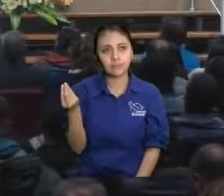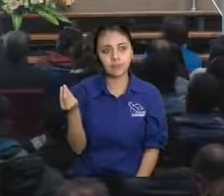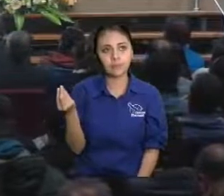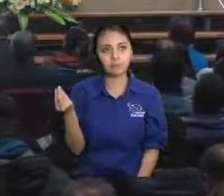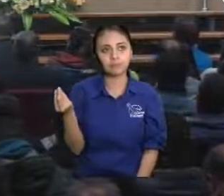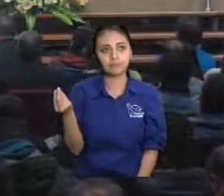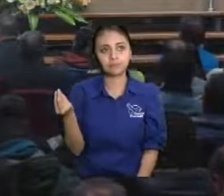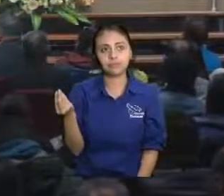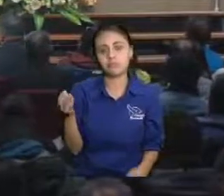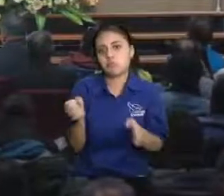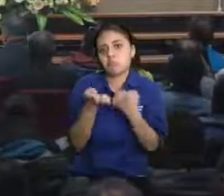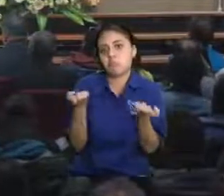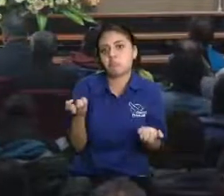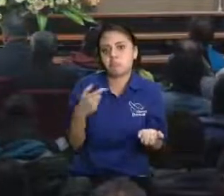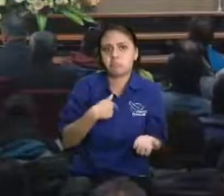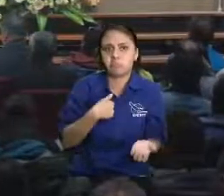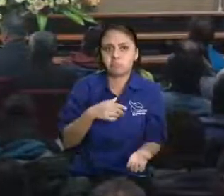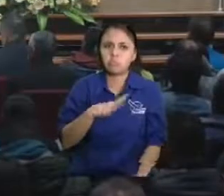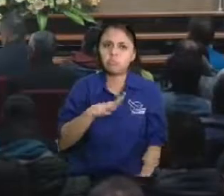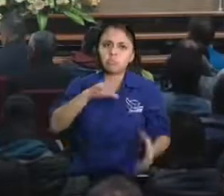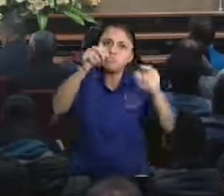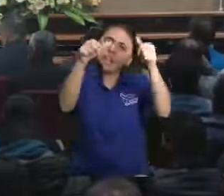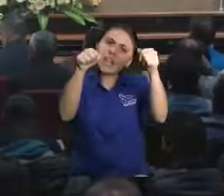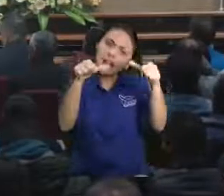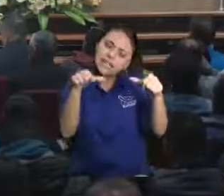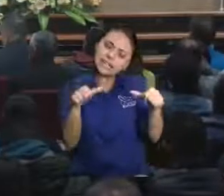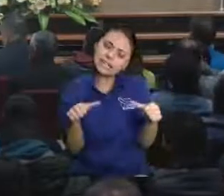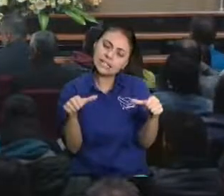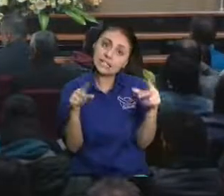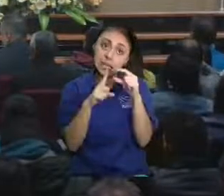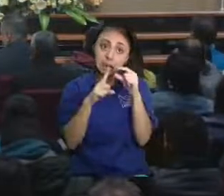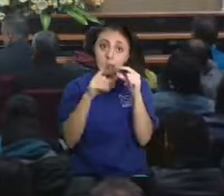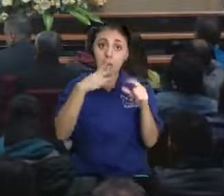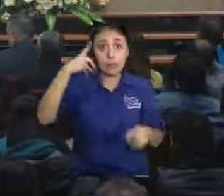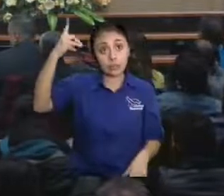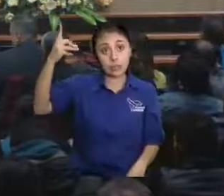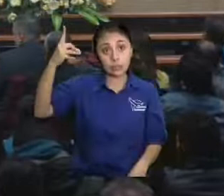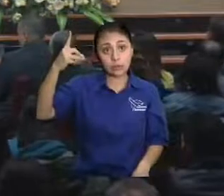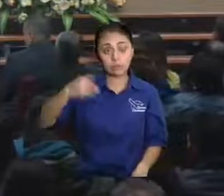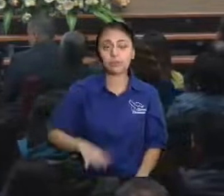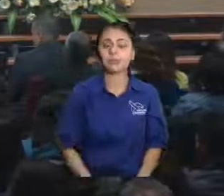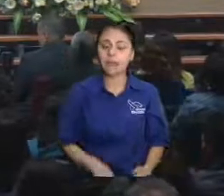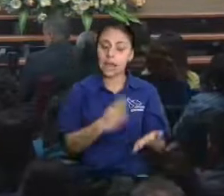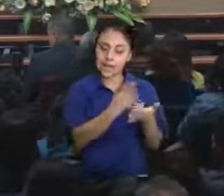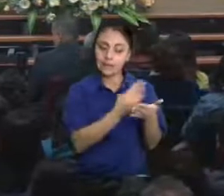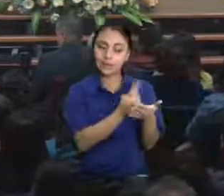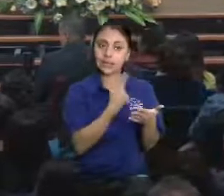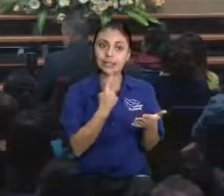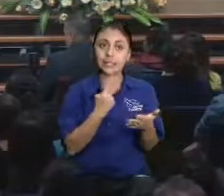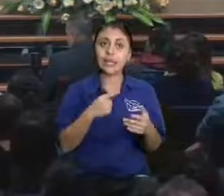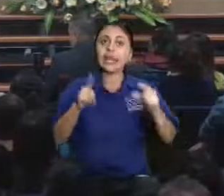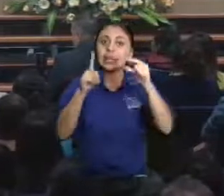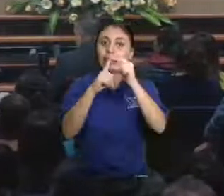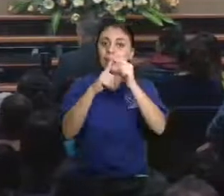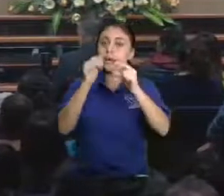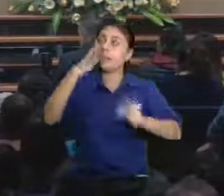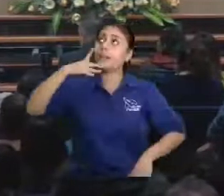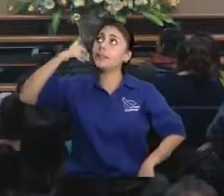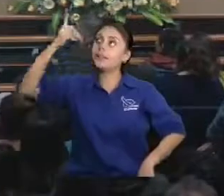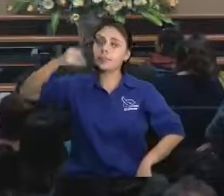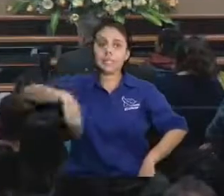¿qué le tengo que discernir a la palabra de Dios yo? ¿Y no dice la misma Biblia que la palabra de Dios es 7 veces